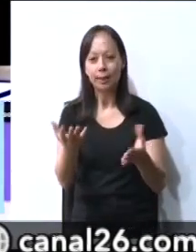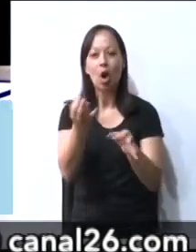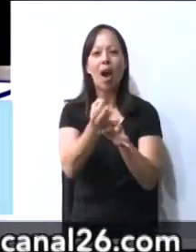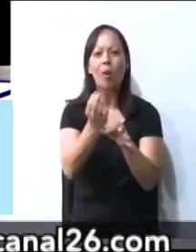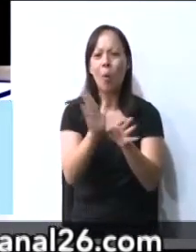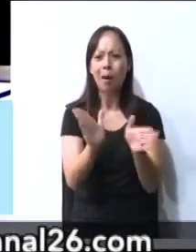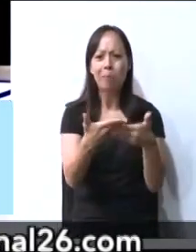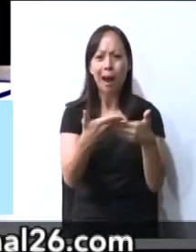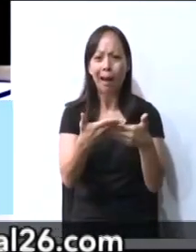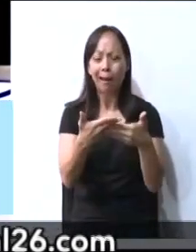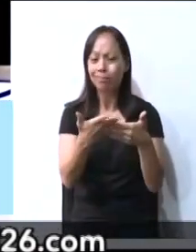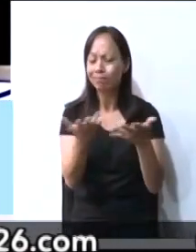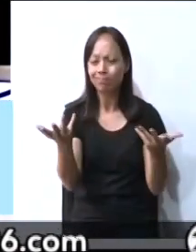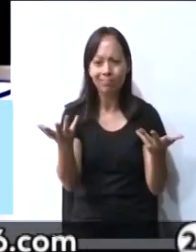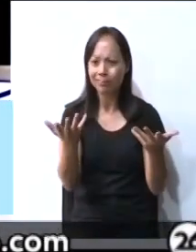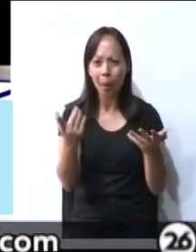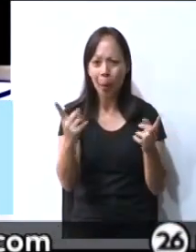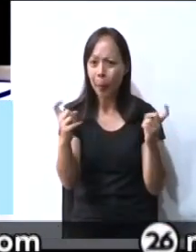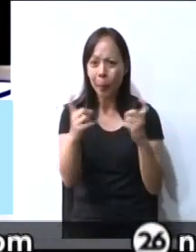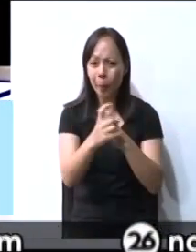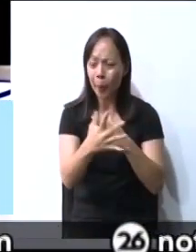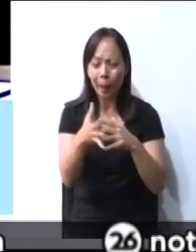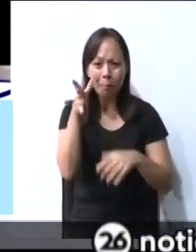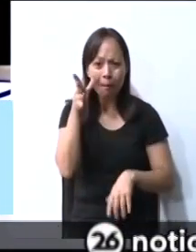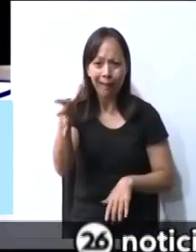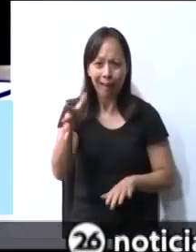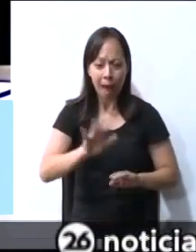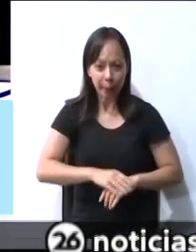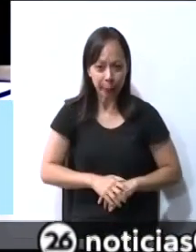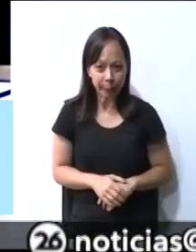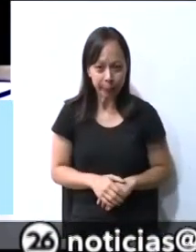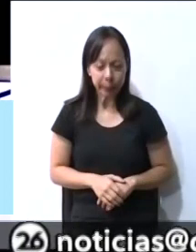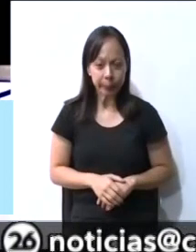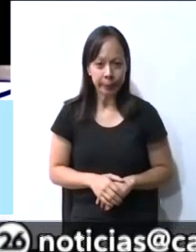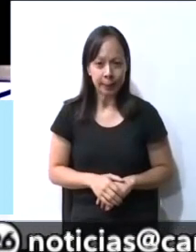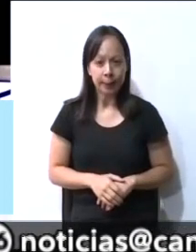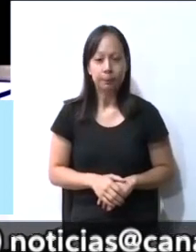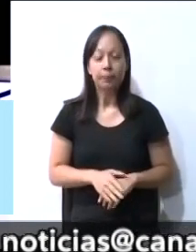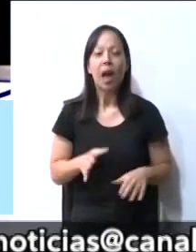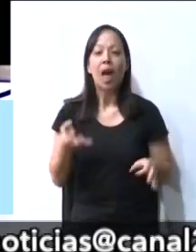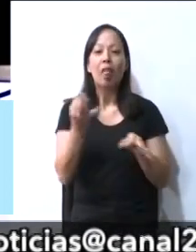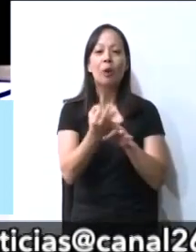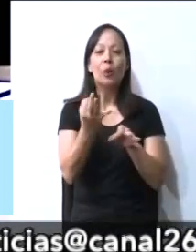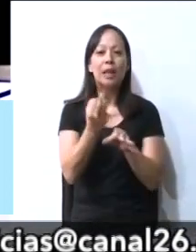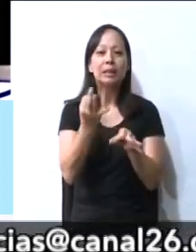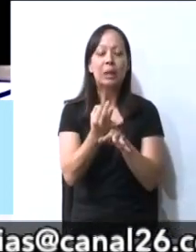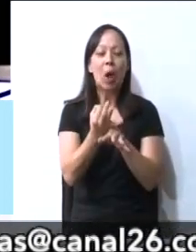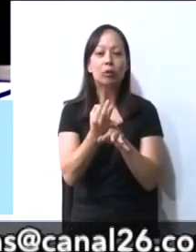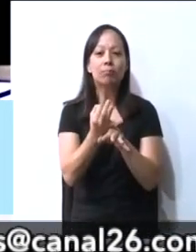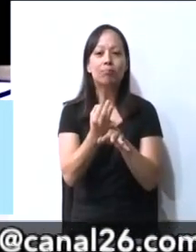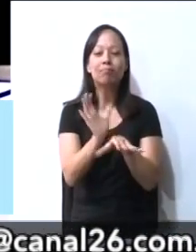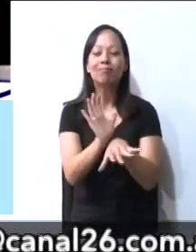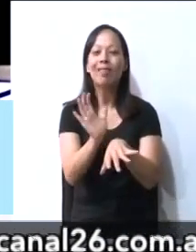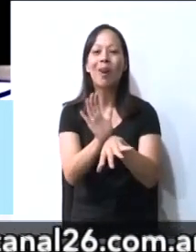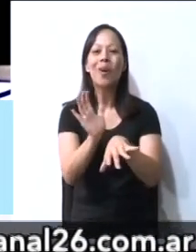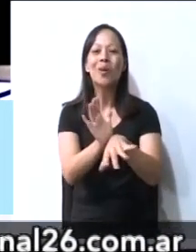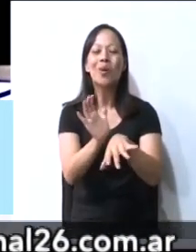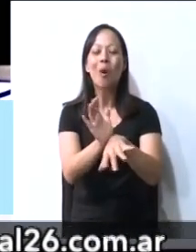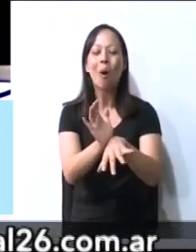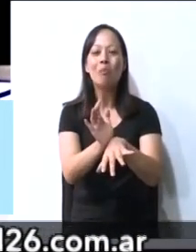porque cada día sin clases profundiza las diferencias. La educación es la llave que